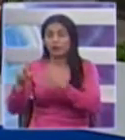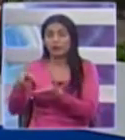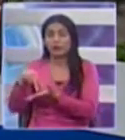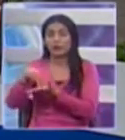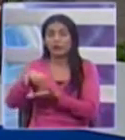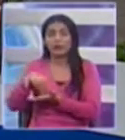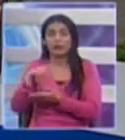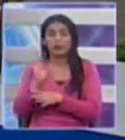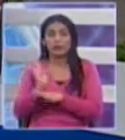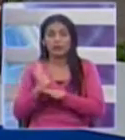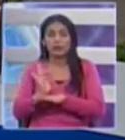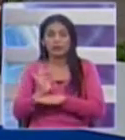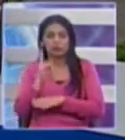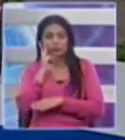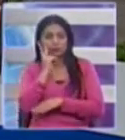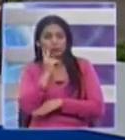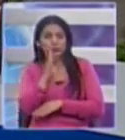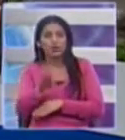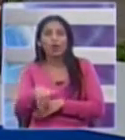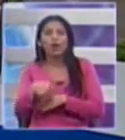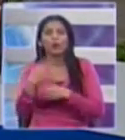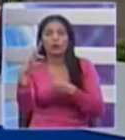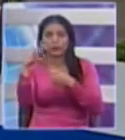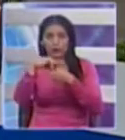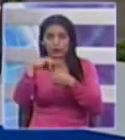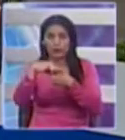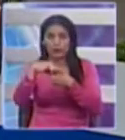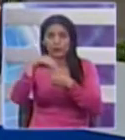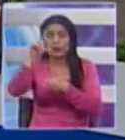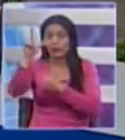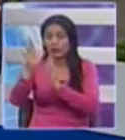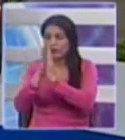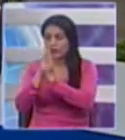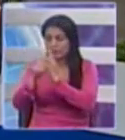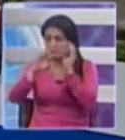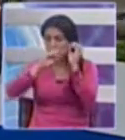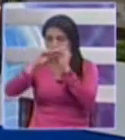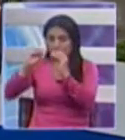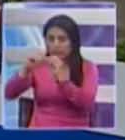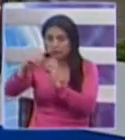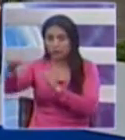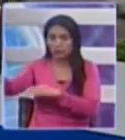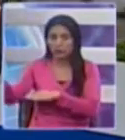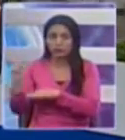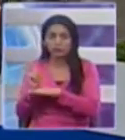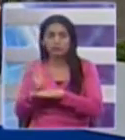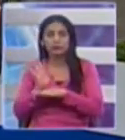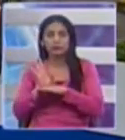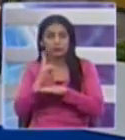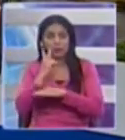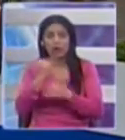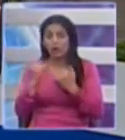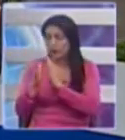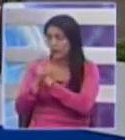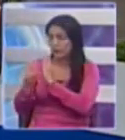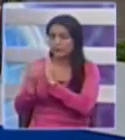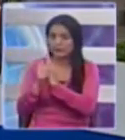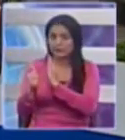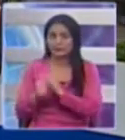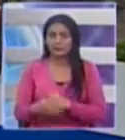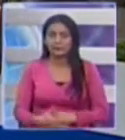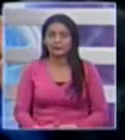cada integrante estará identificado para vigilar el proceso electoral así lo indicó tito torres vocal de la entidad